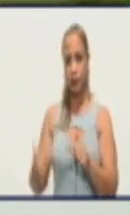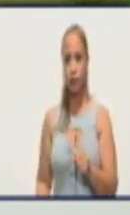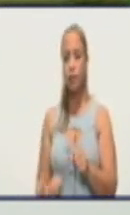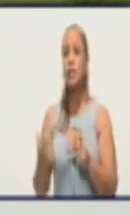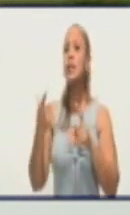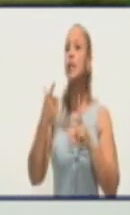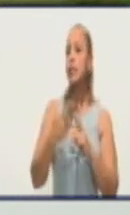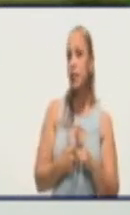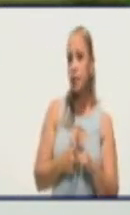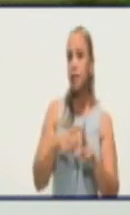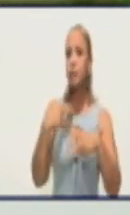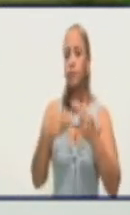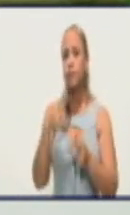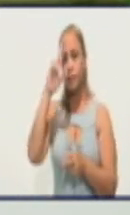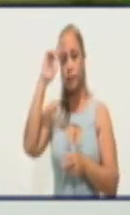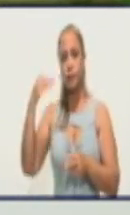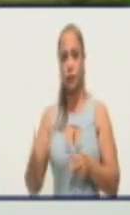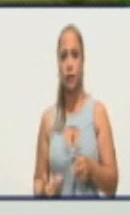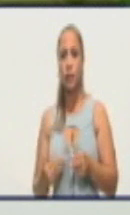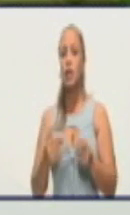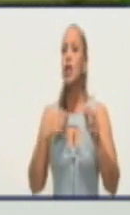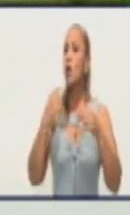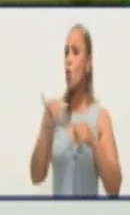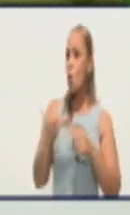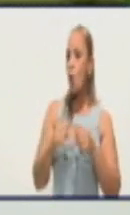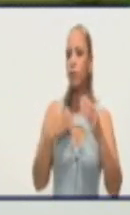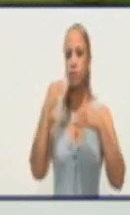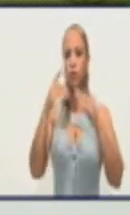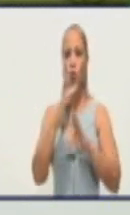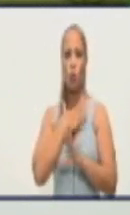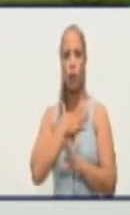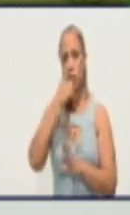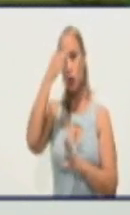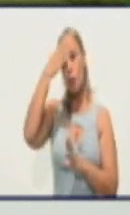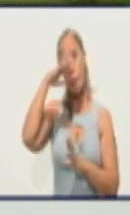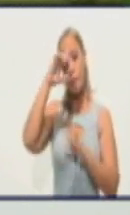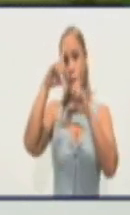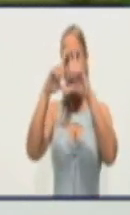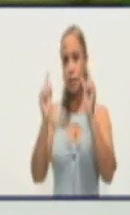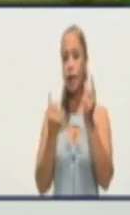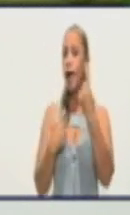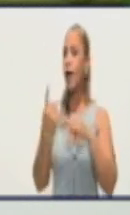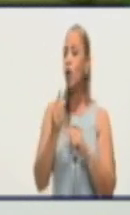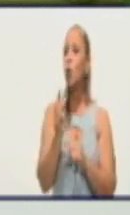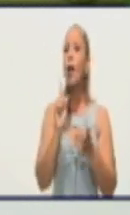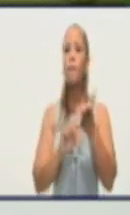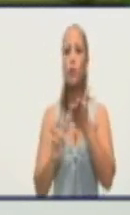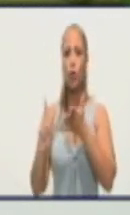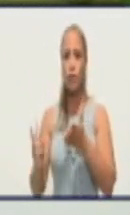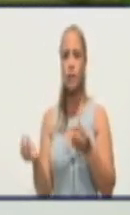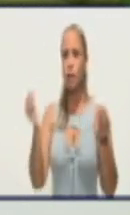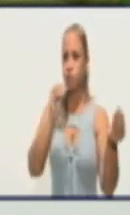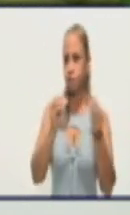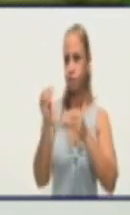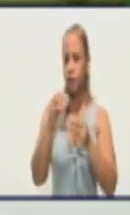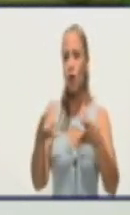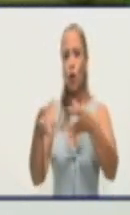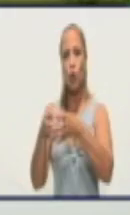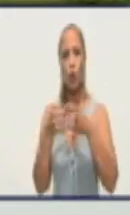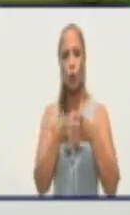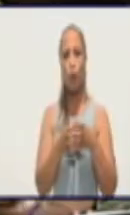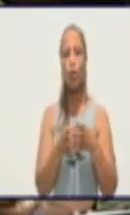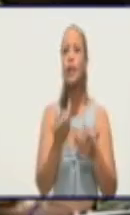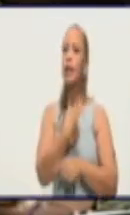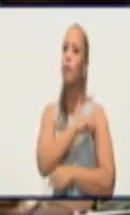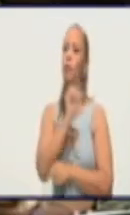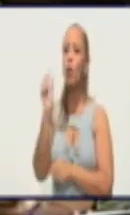que sigue llevando nuestro país de manera escalonada, como le decía. En algunas provincias ya han ido incorporando los grupos de población,